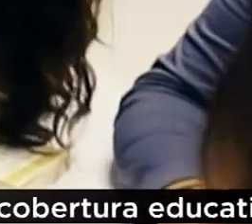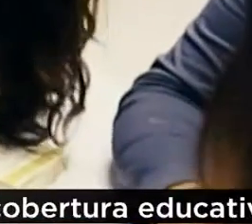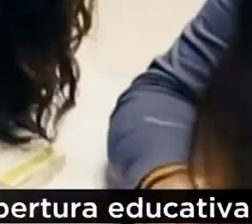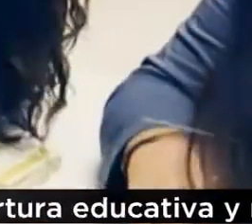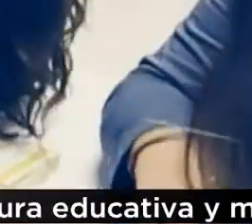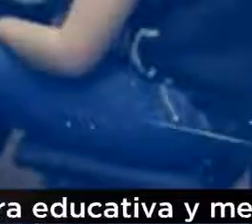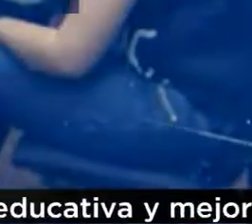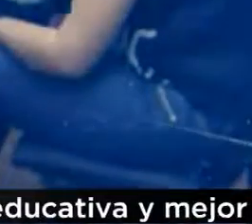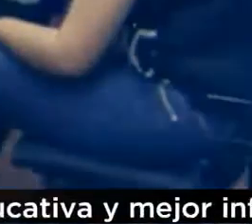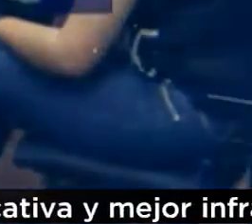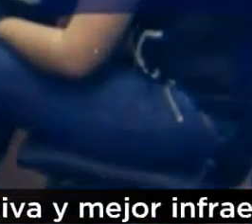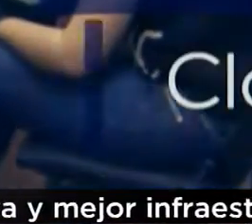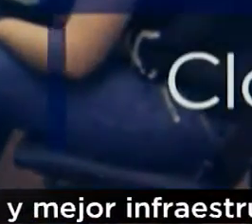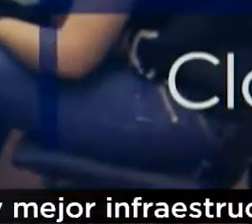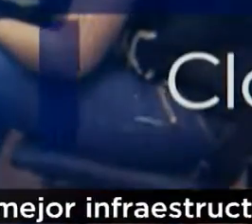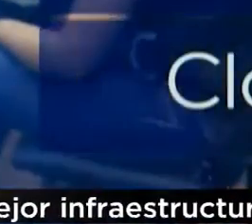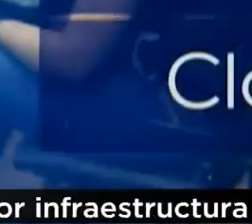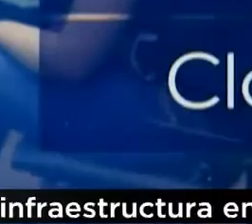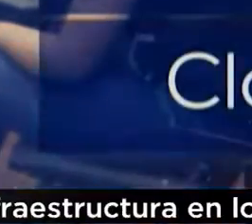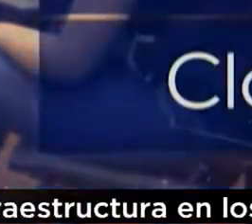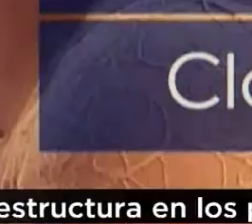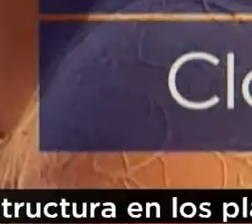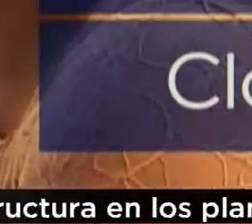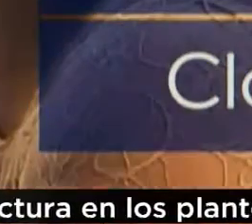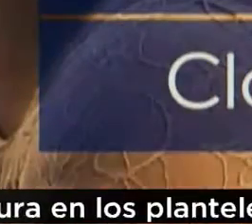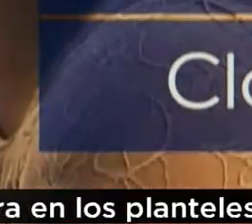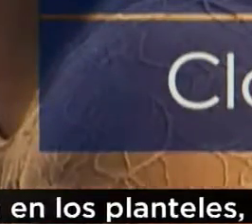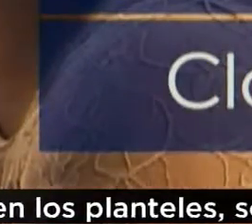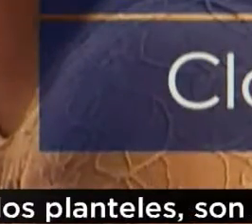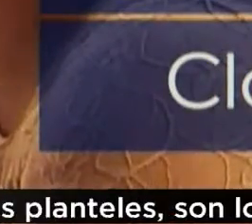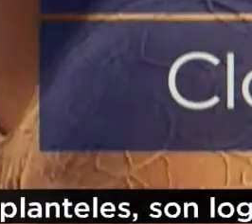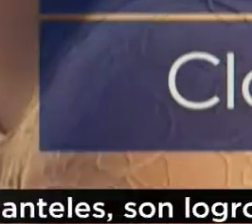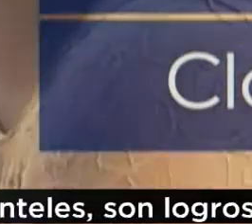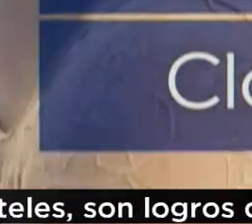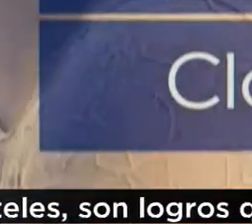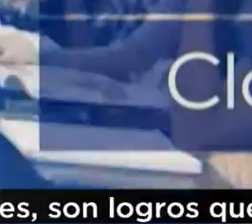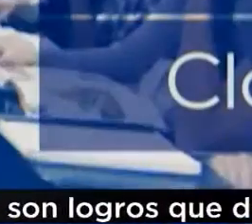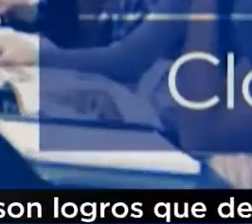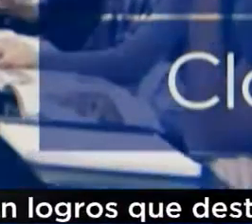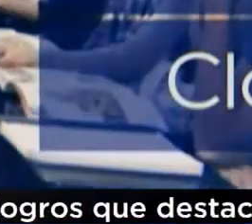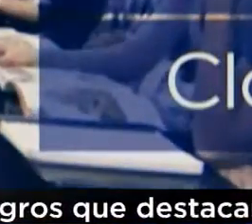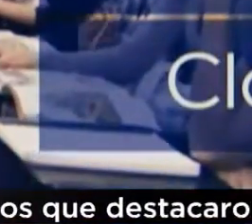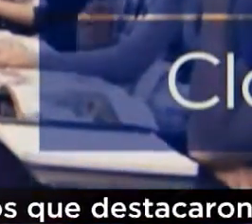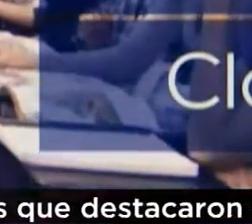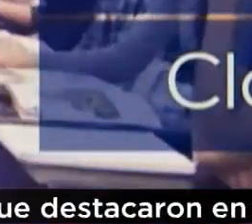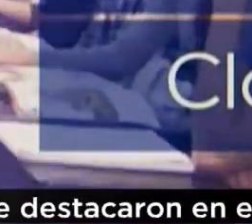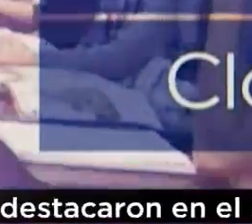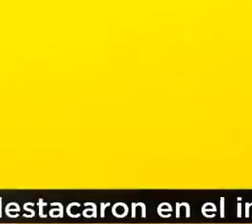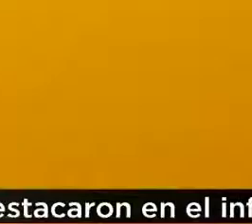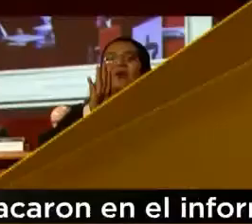Padilla resaltó la acreditación nacional e internacional que hoy tienen las carreras que ofrece la UDG, una de las prioridades de su